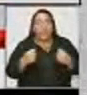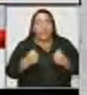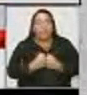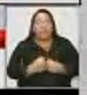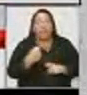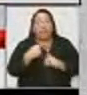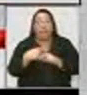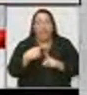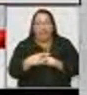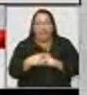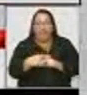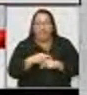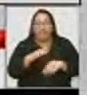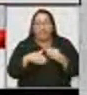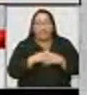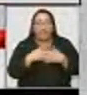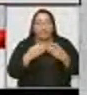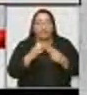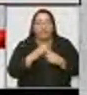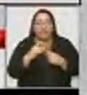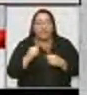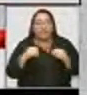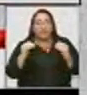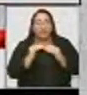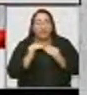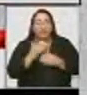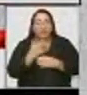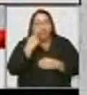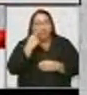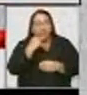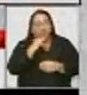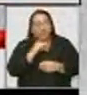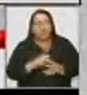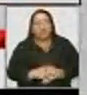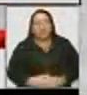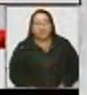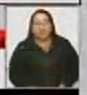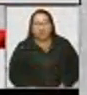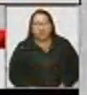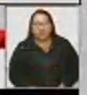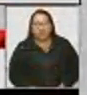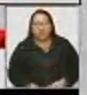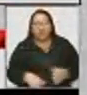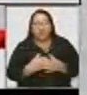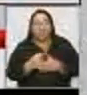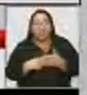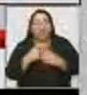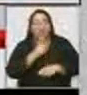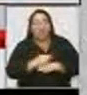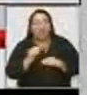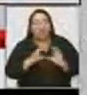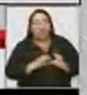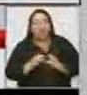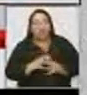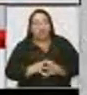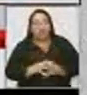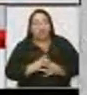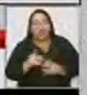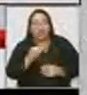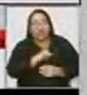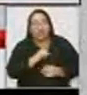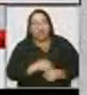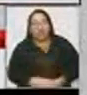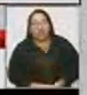impactará positivamente para garantizar la igualdad entre mujeres y hombres en los ámbitos en que desarrollen sus actividades